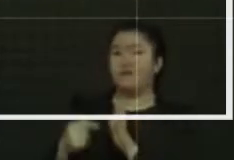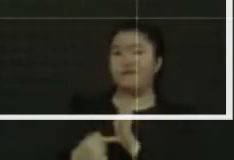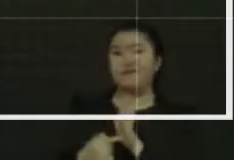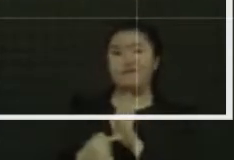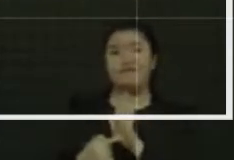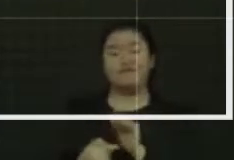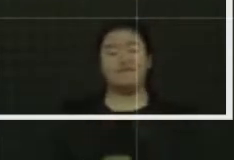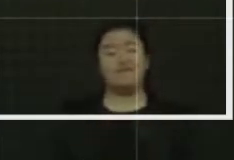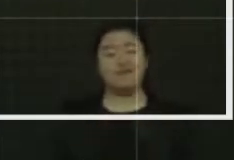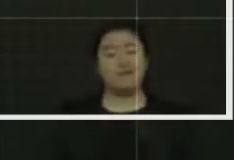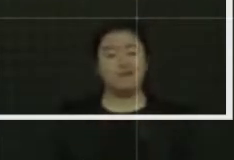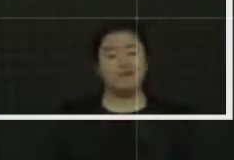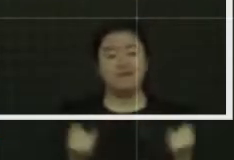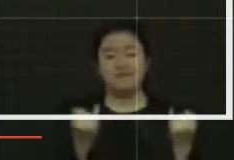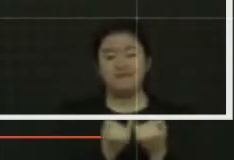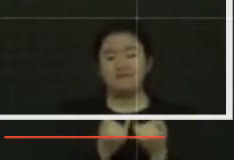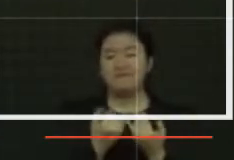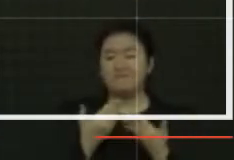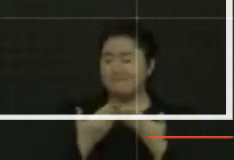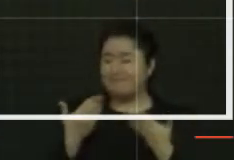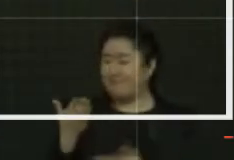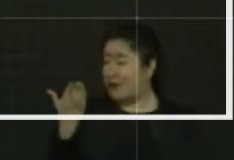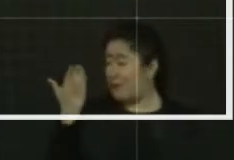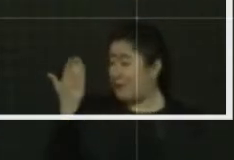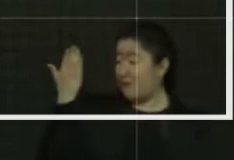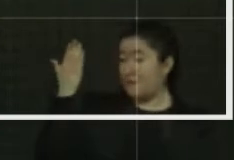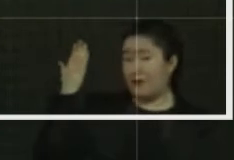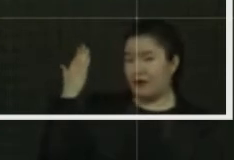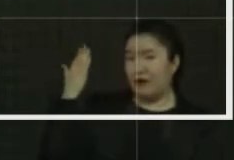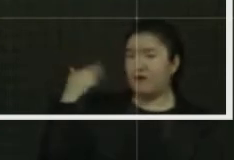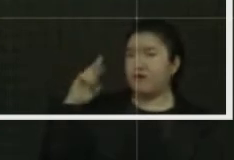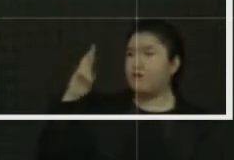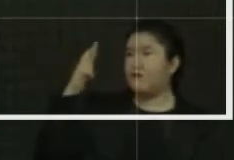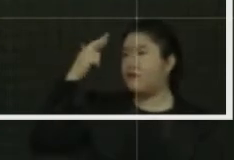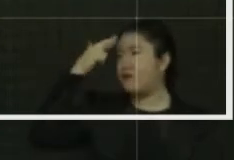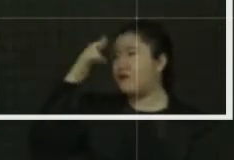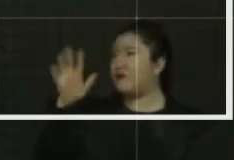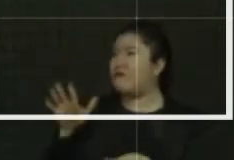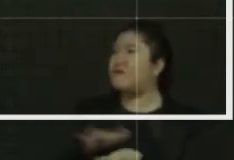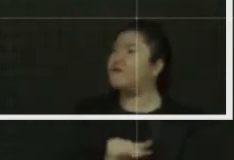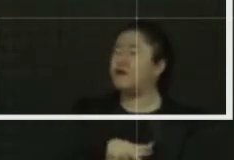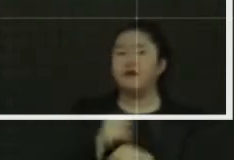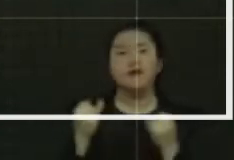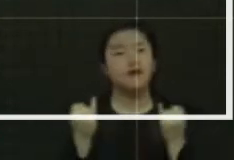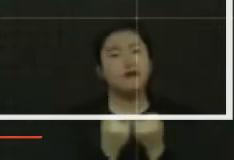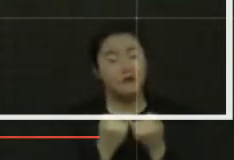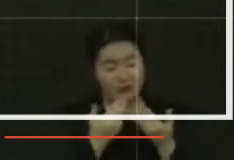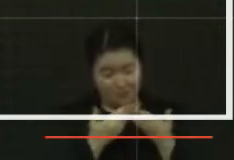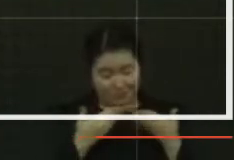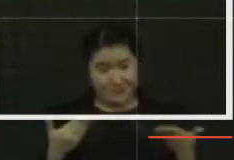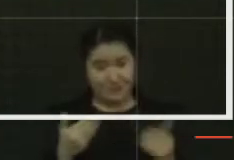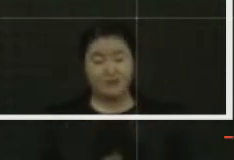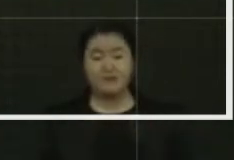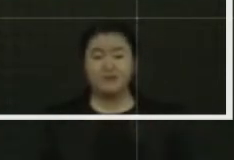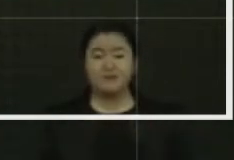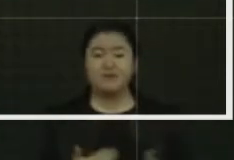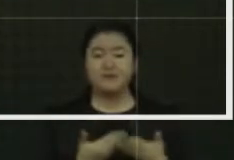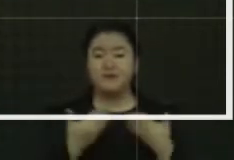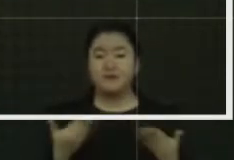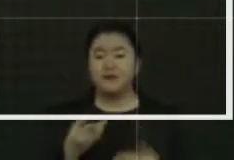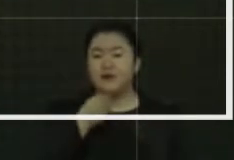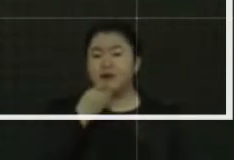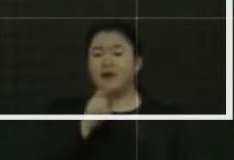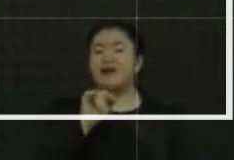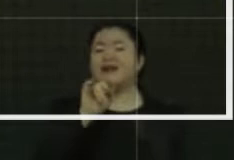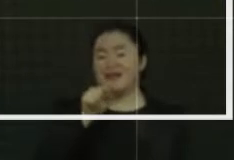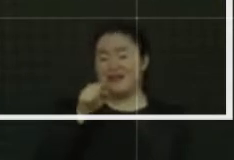Como una reivindicación de nuestro pasado y de nuestro presente. Segundo, quiero contestar que sí se va a hacer